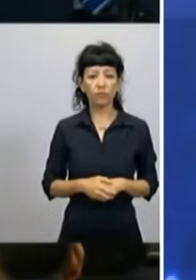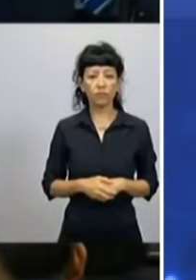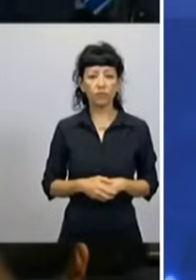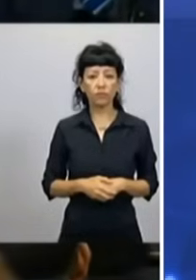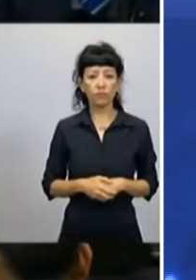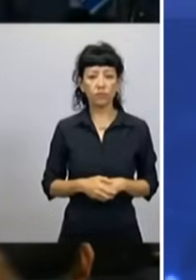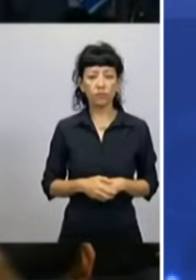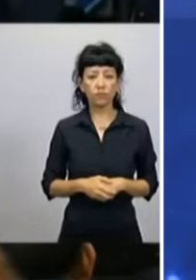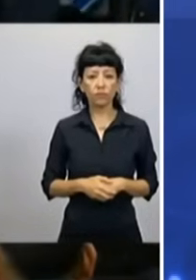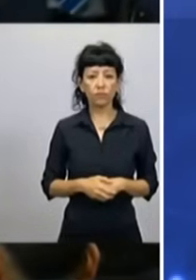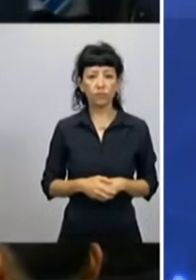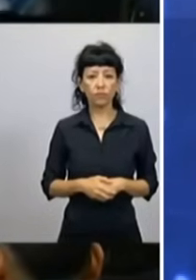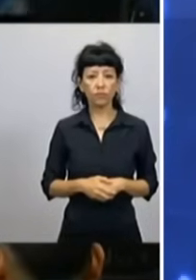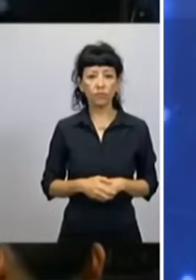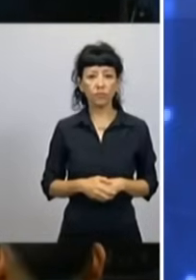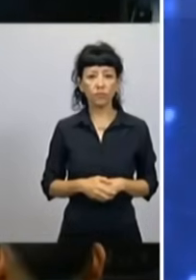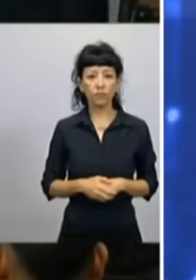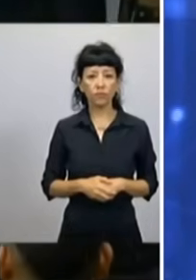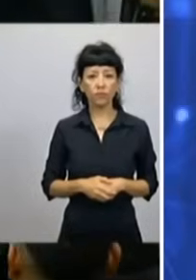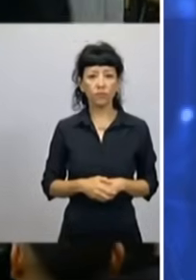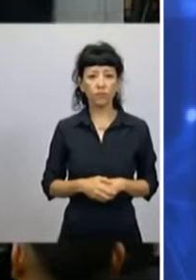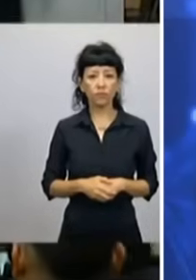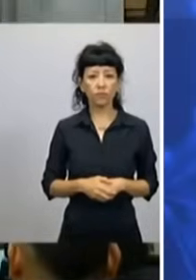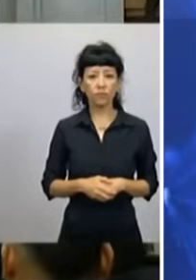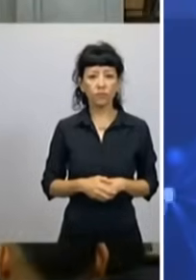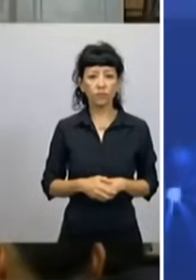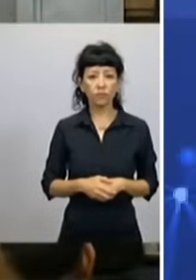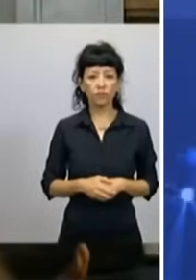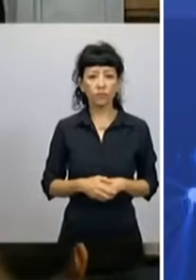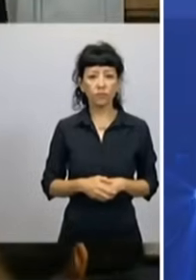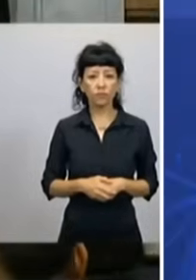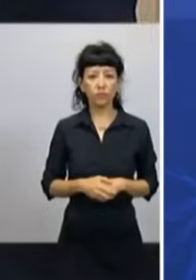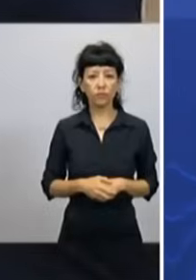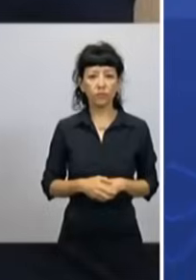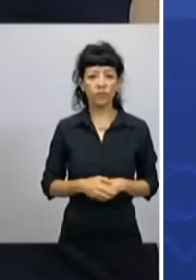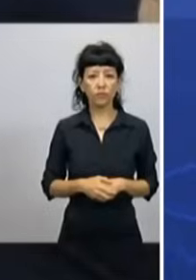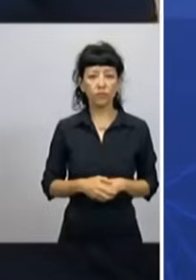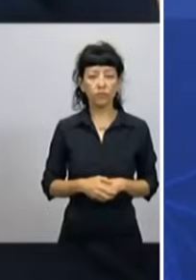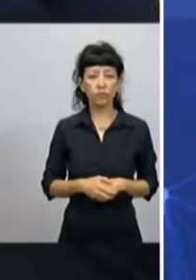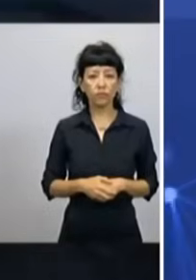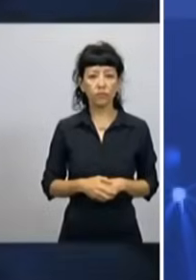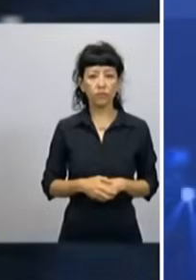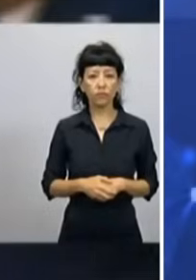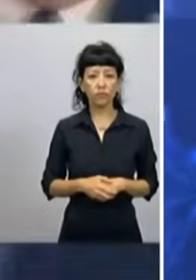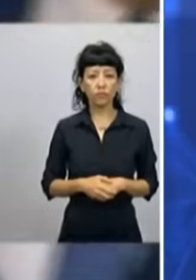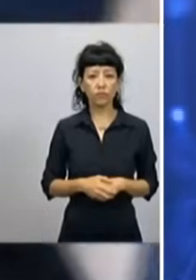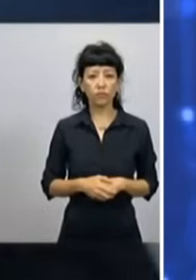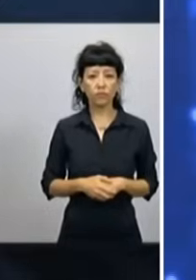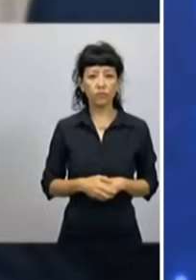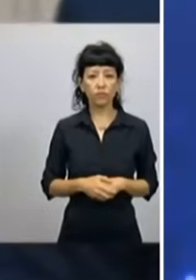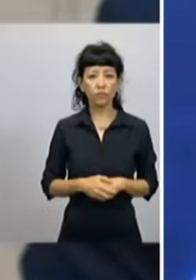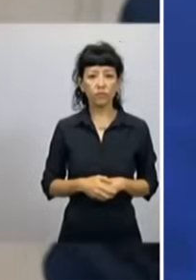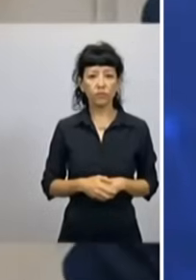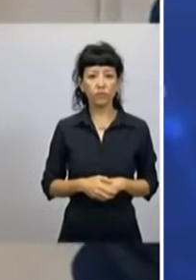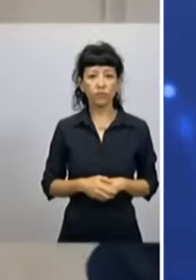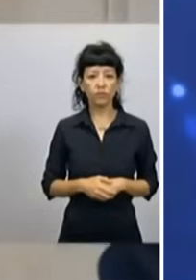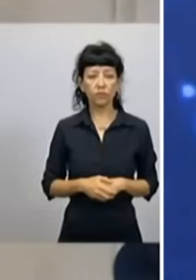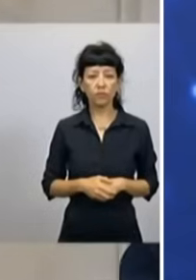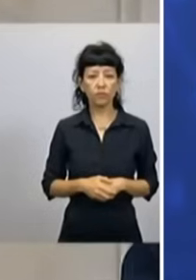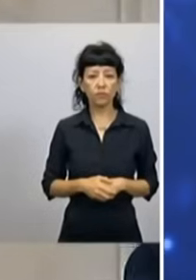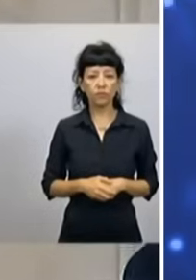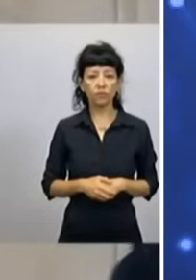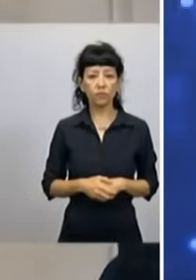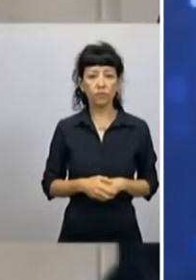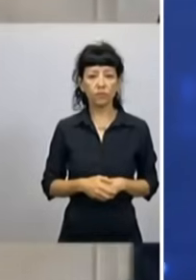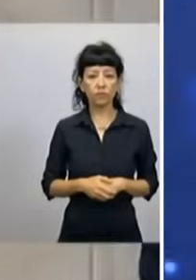a ser aplicadas, cómo van a ser tomadas en su primera reacción por los argentinos y en función de eso habrá